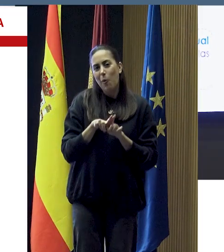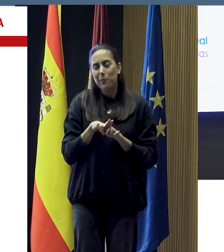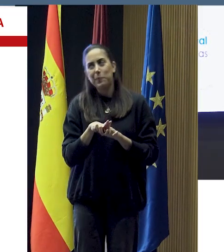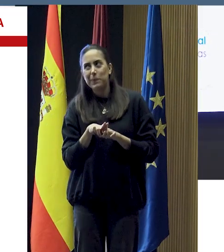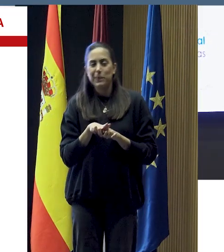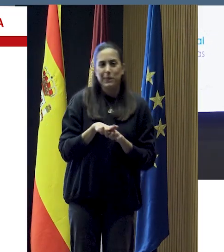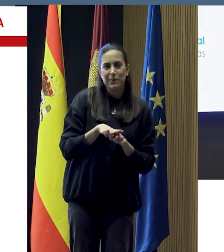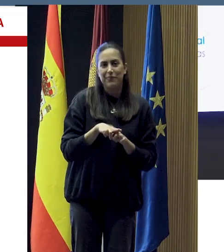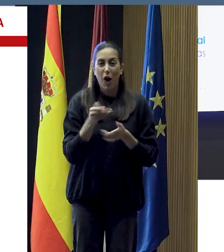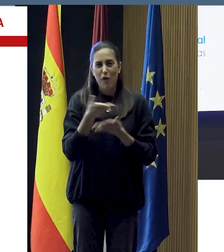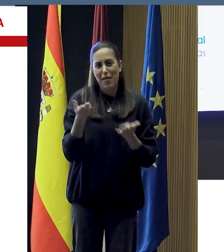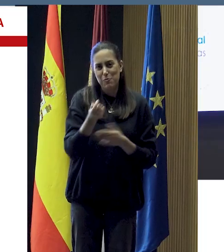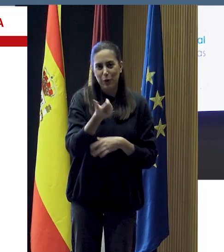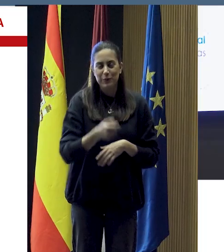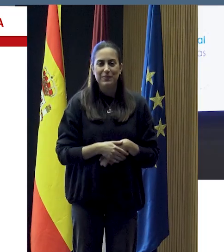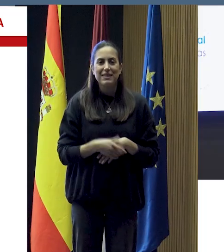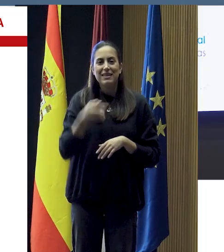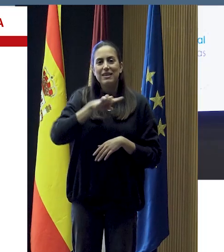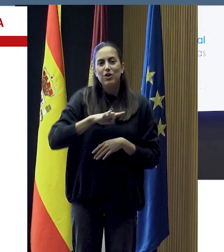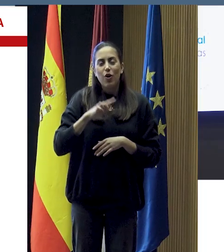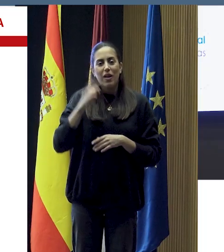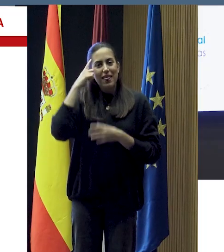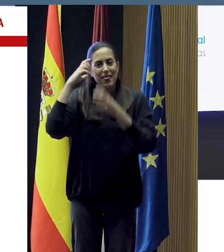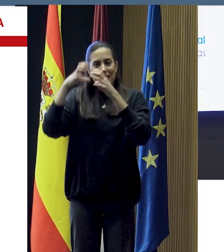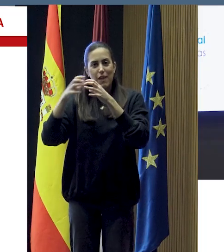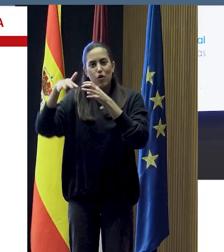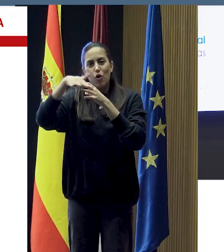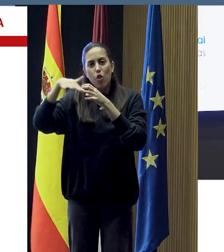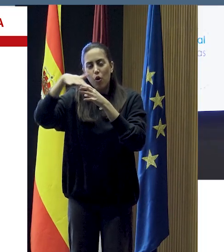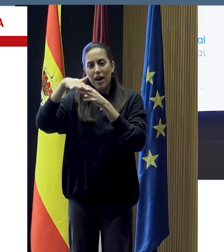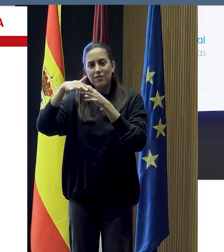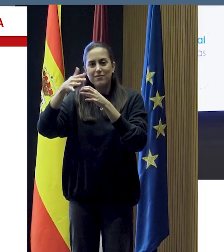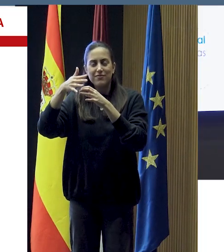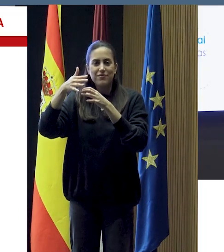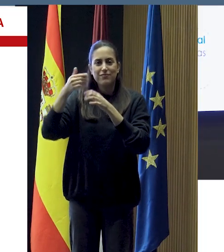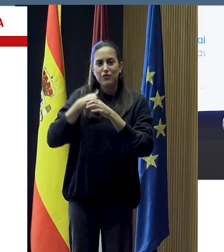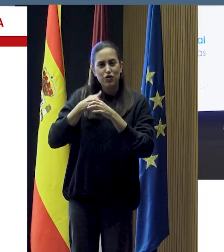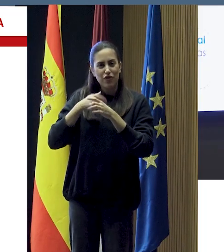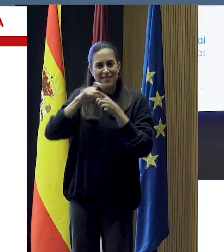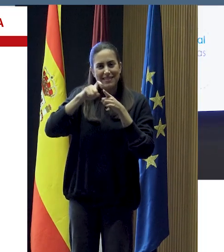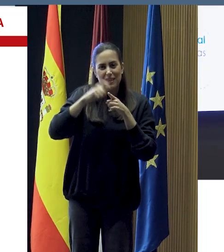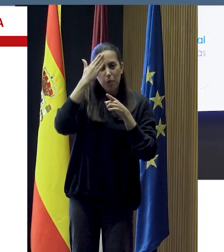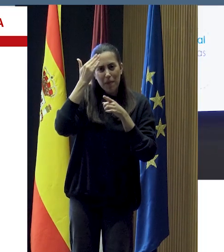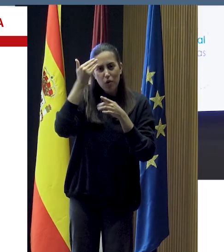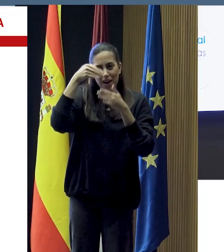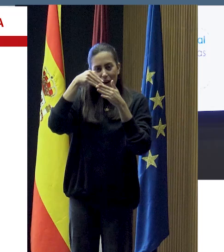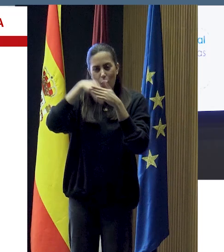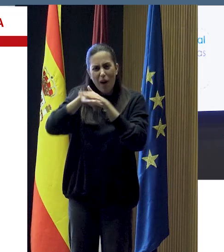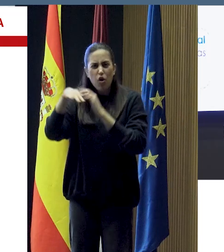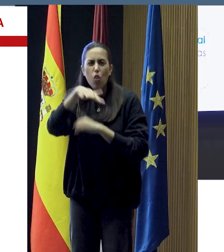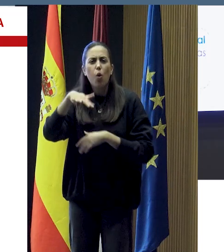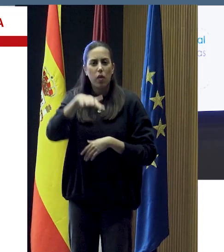concienzudos, pues lo que intentamos es buscar en qué zona del cerebro tengo yo guardado ese tipo de memoria, cada uno de los tipos de